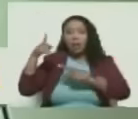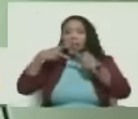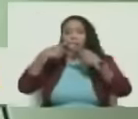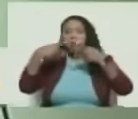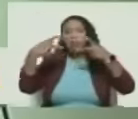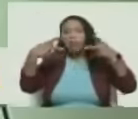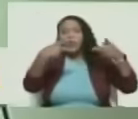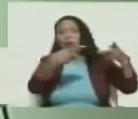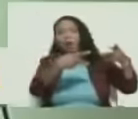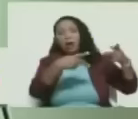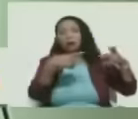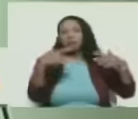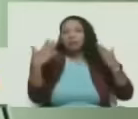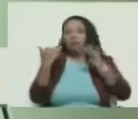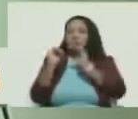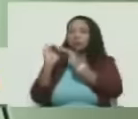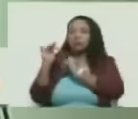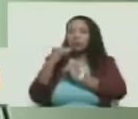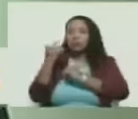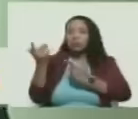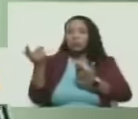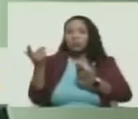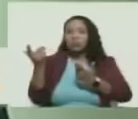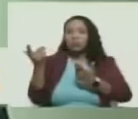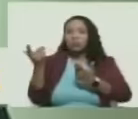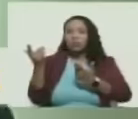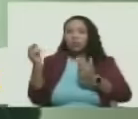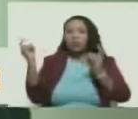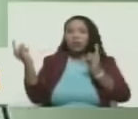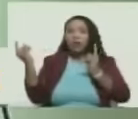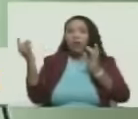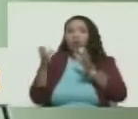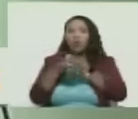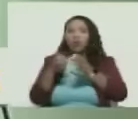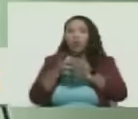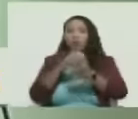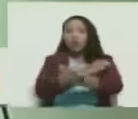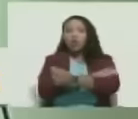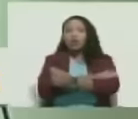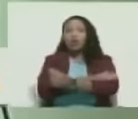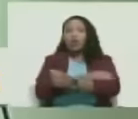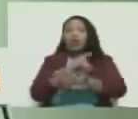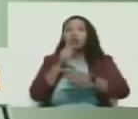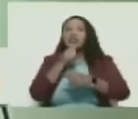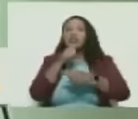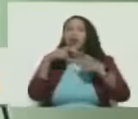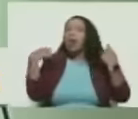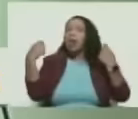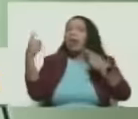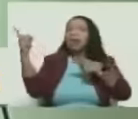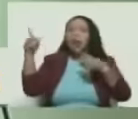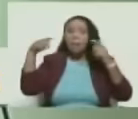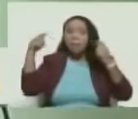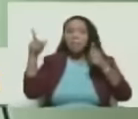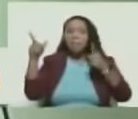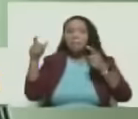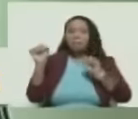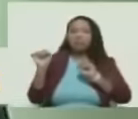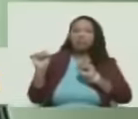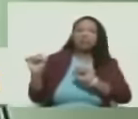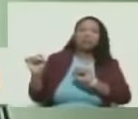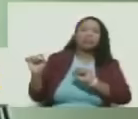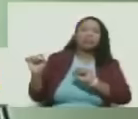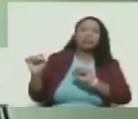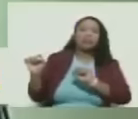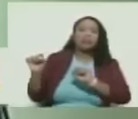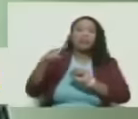panfletos? ¿Qué mensaje les daría, de ser la plataforma unitaria, o a quienes están promoviendo esta campaña apátrida? Y por supuesto